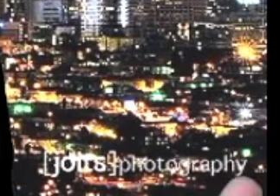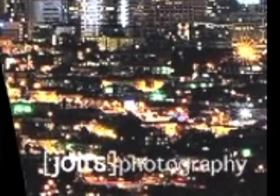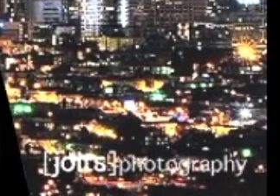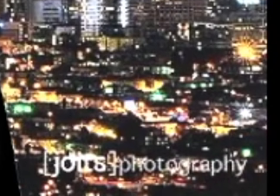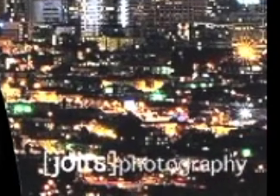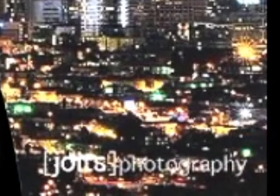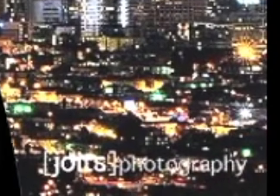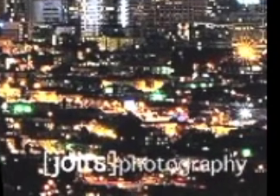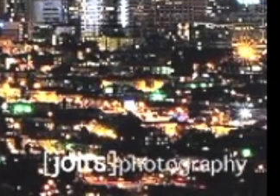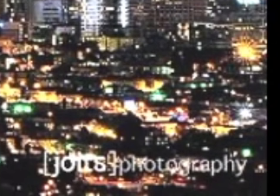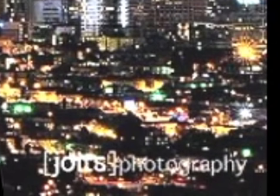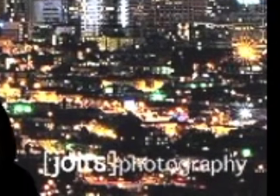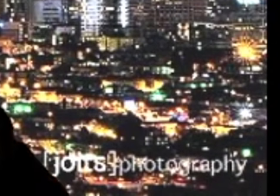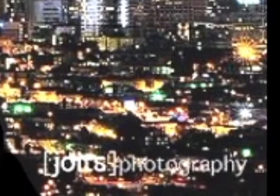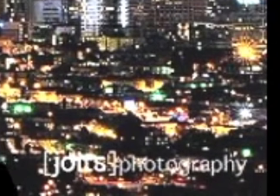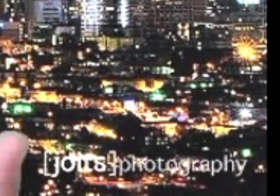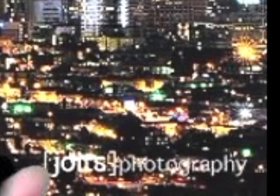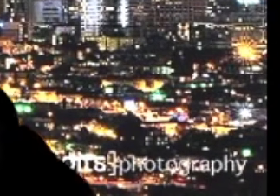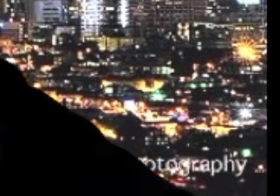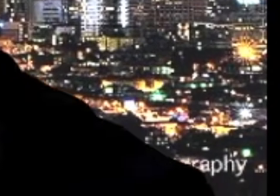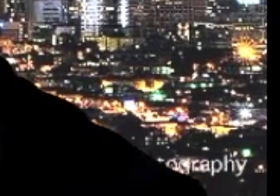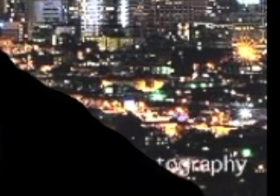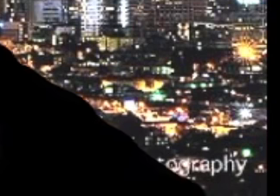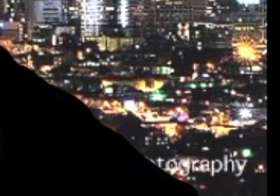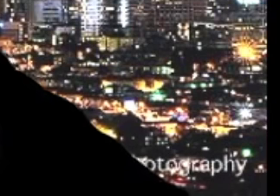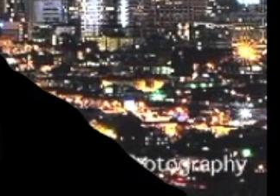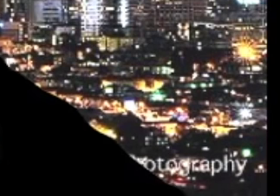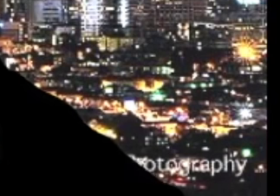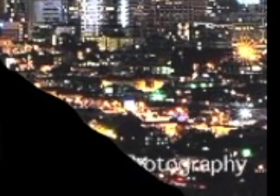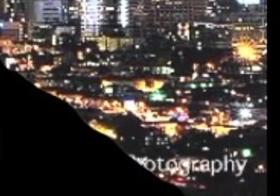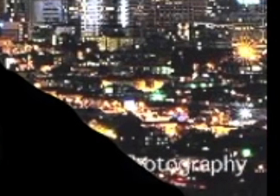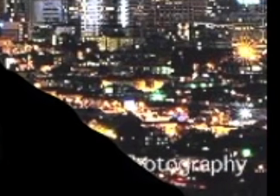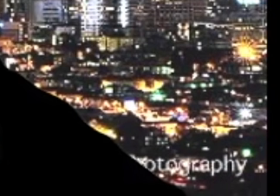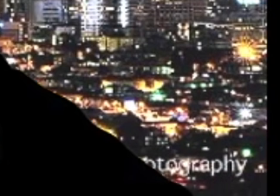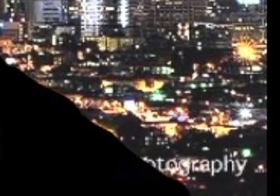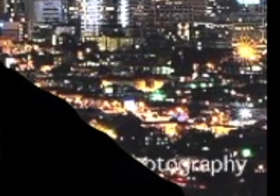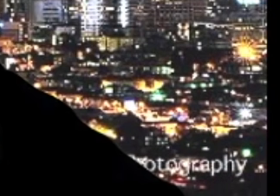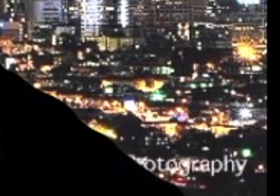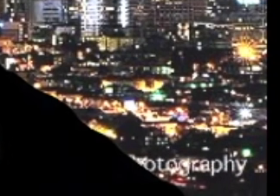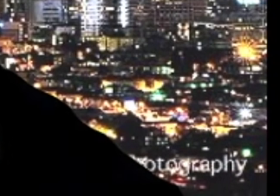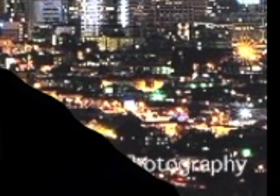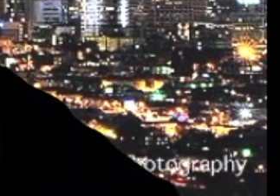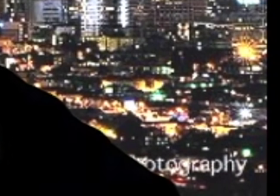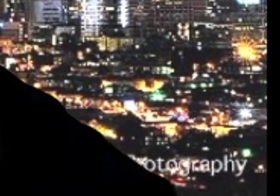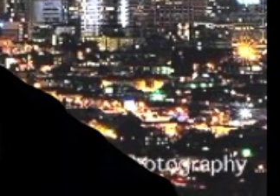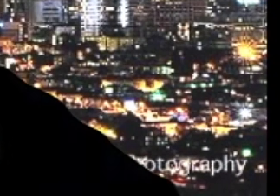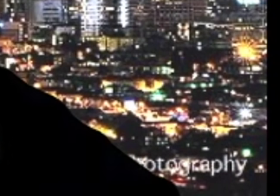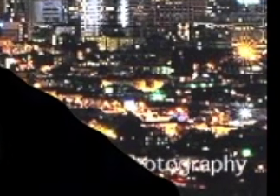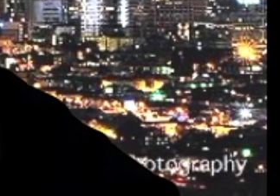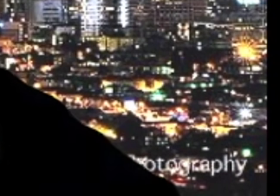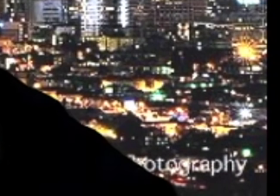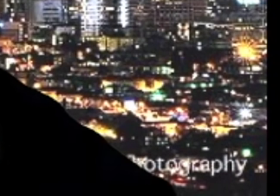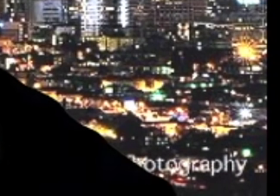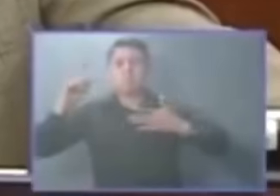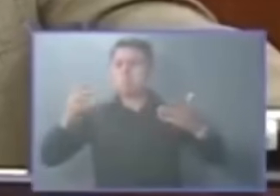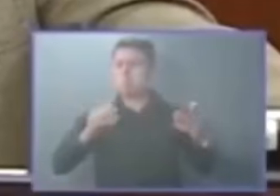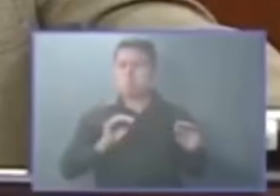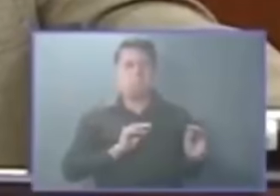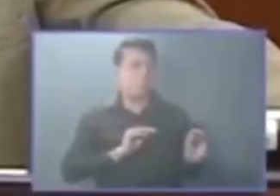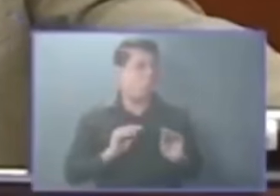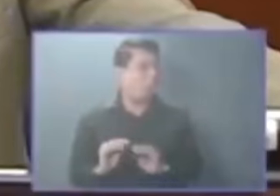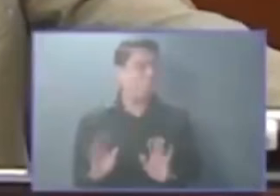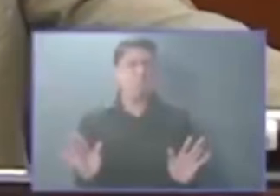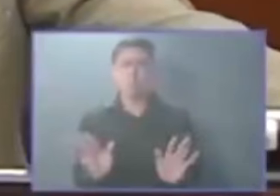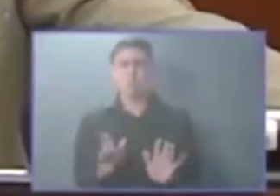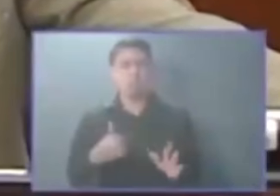era alguien del partido Arena. No, fue Shafiq Handal, imagínese usted, alguien del FMLN. Y él lo sabe, los alcaldes roban, dice él.